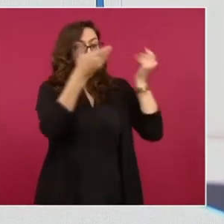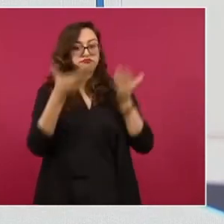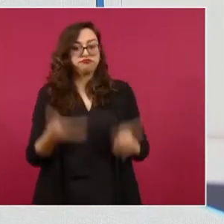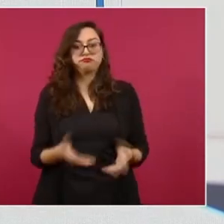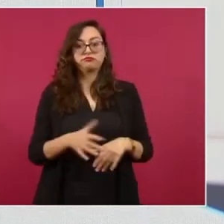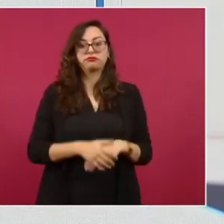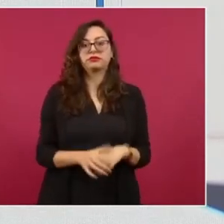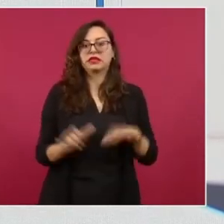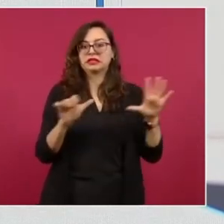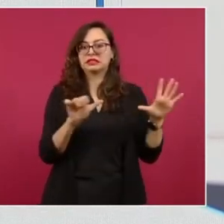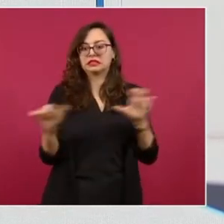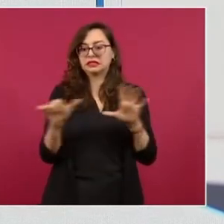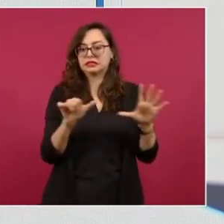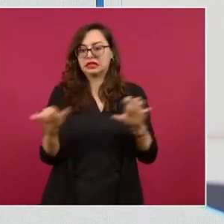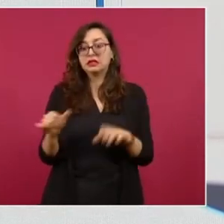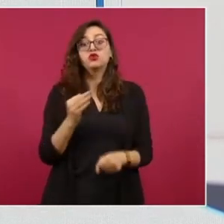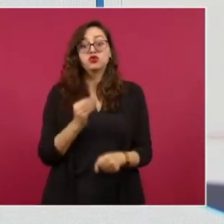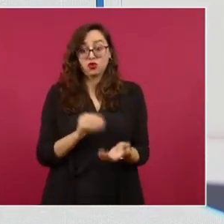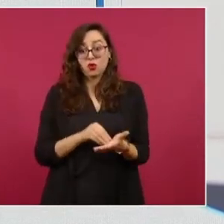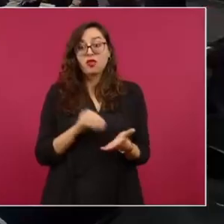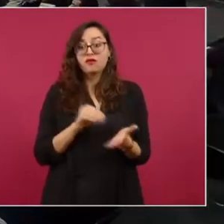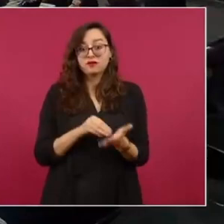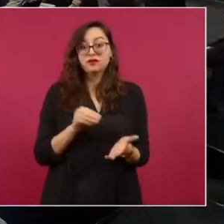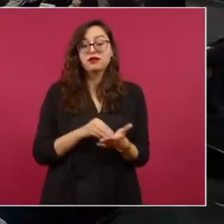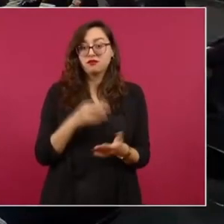más de 600, y ahí andan.